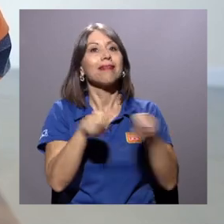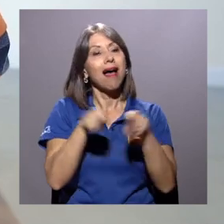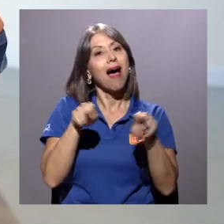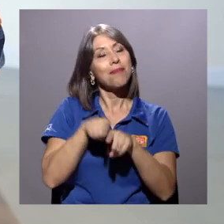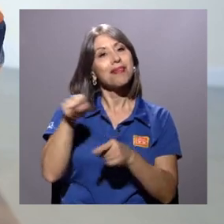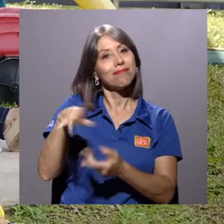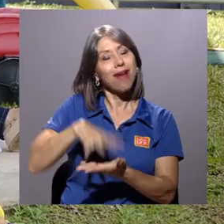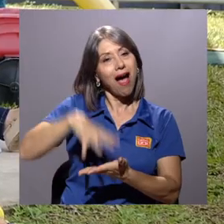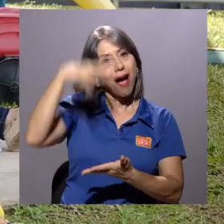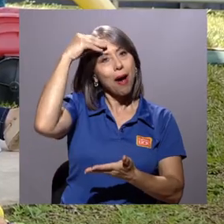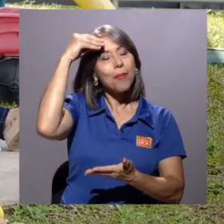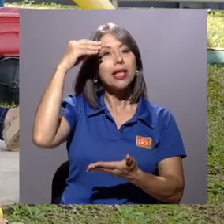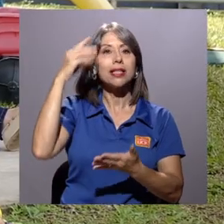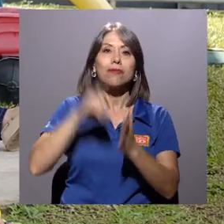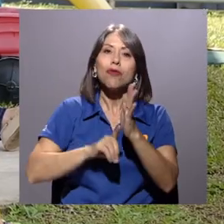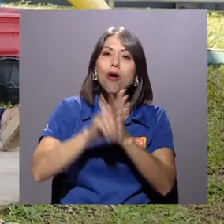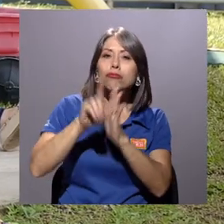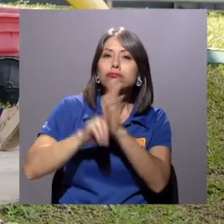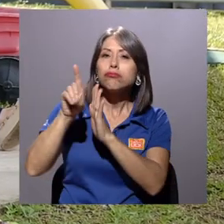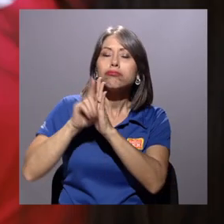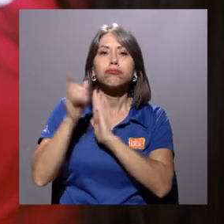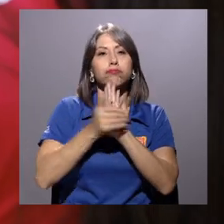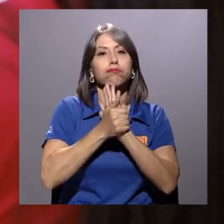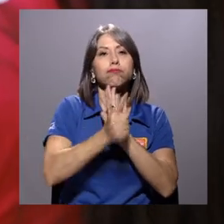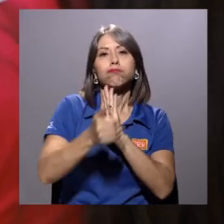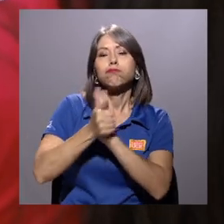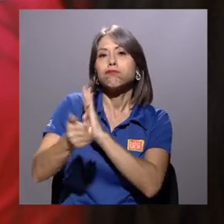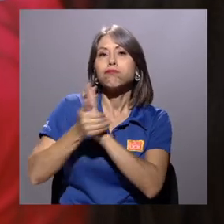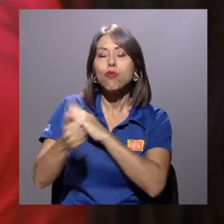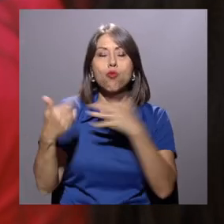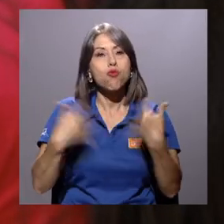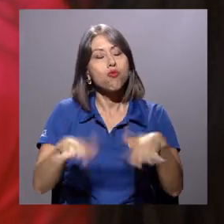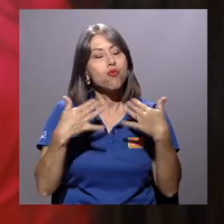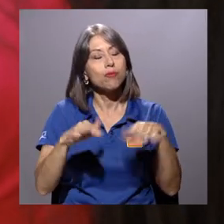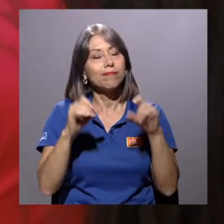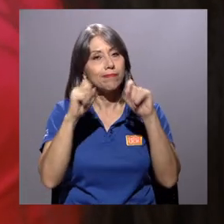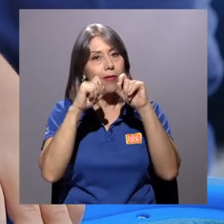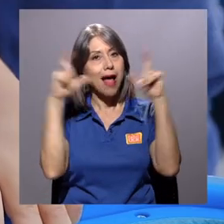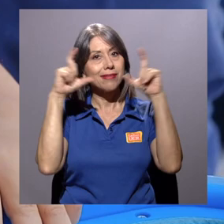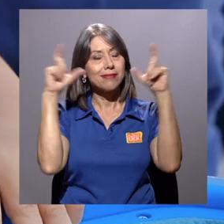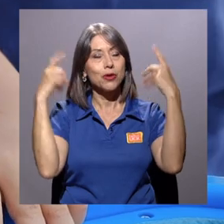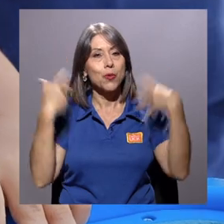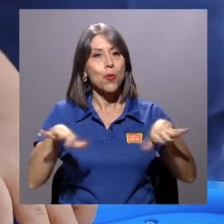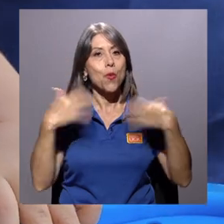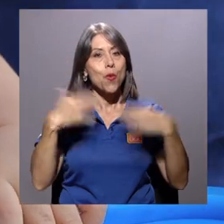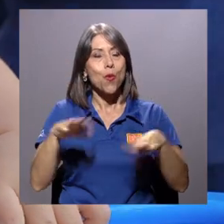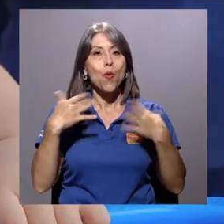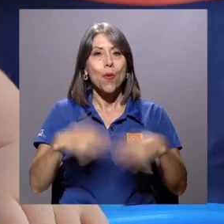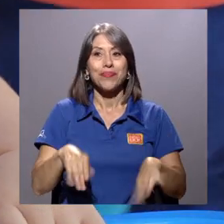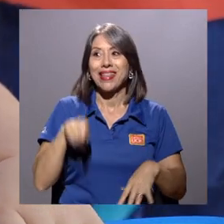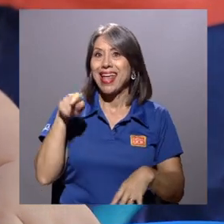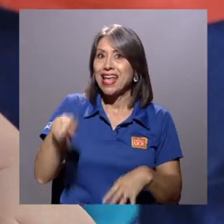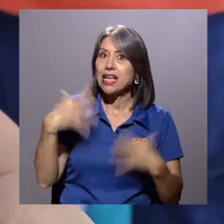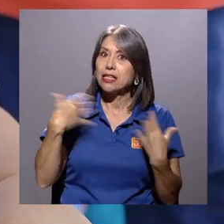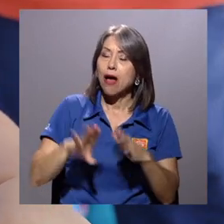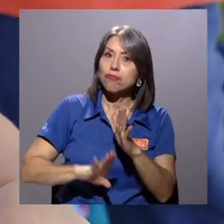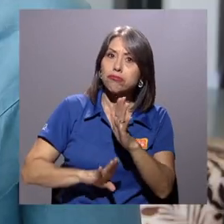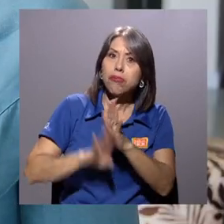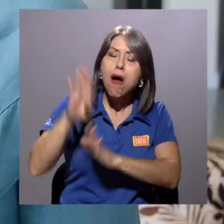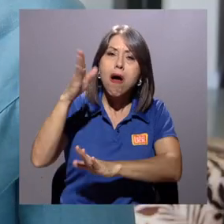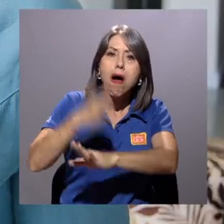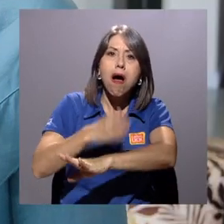él aprende y desarrolla destrezas, habilidades. Ha sido increíble el progreso que ella ha tenido en su